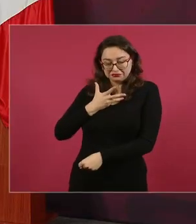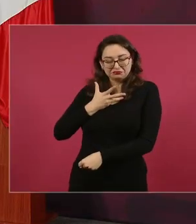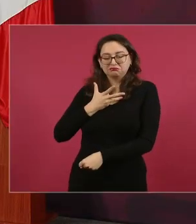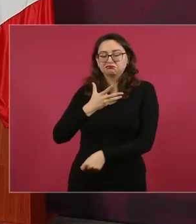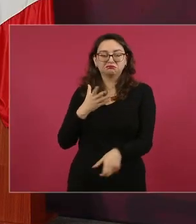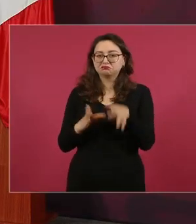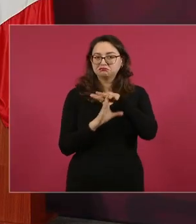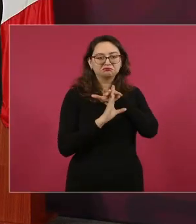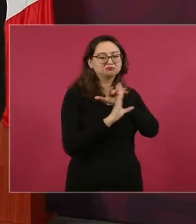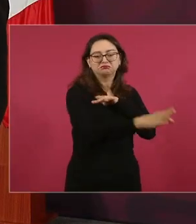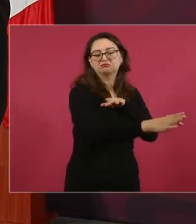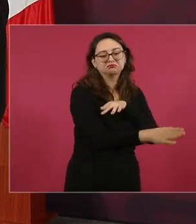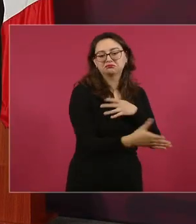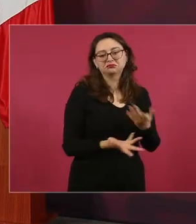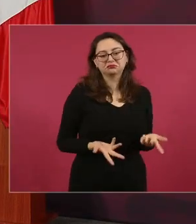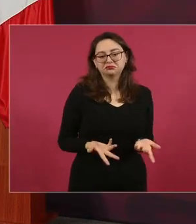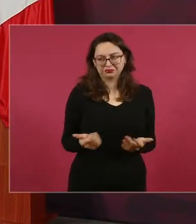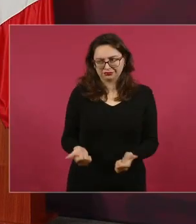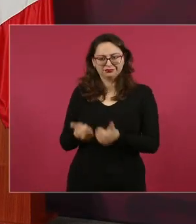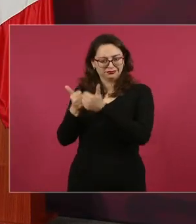por país, nos damos cuenta